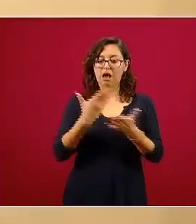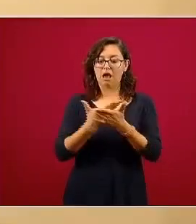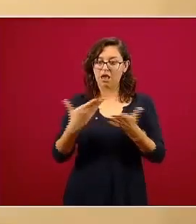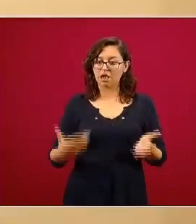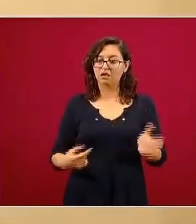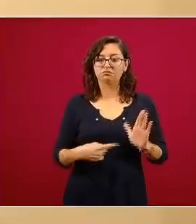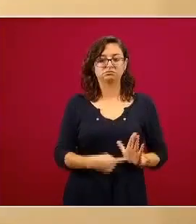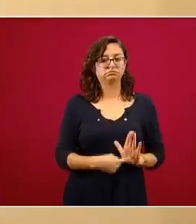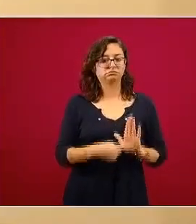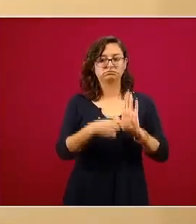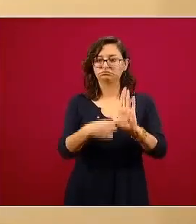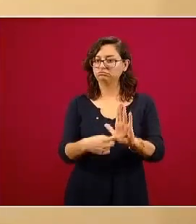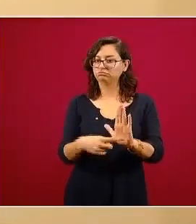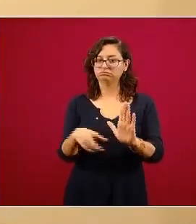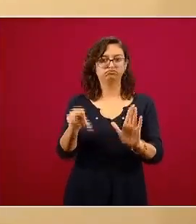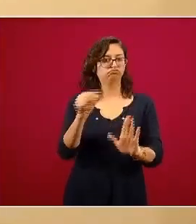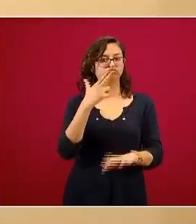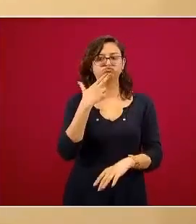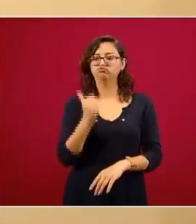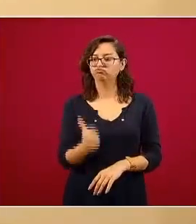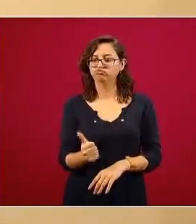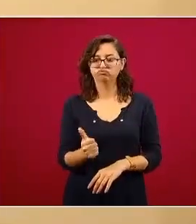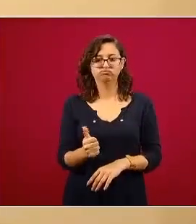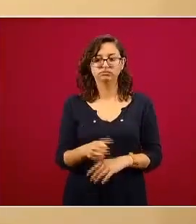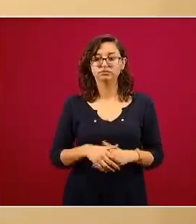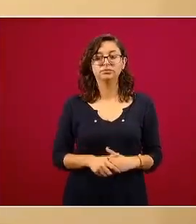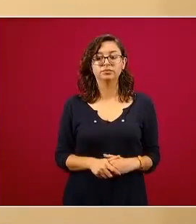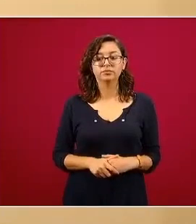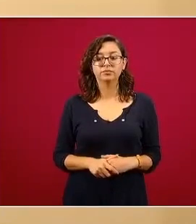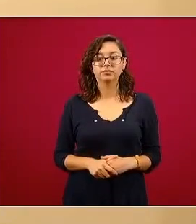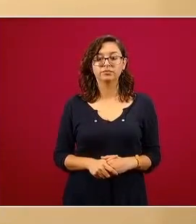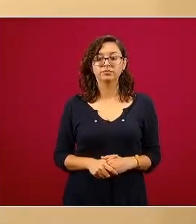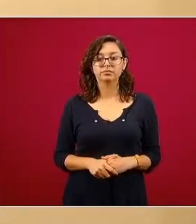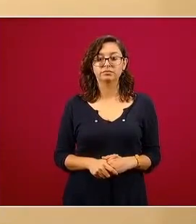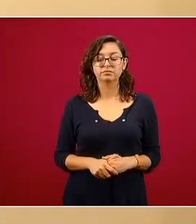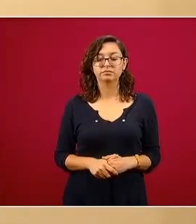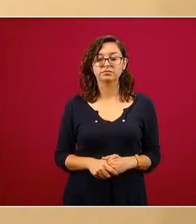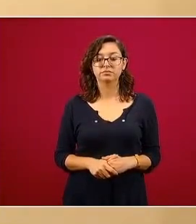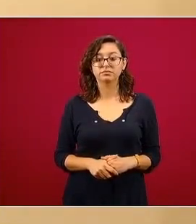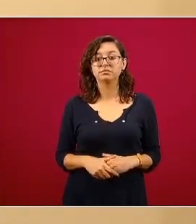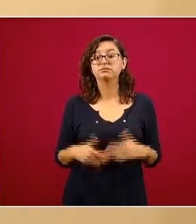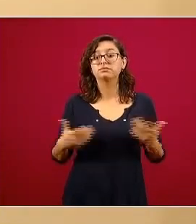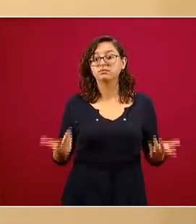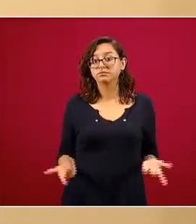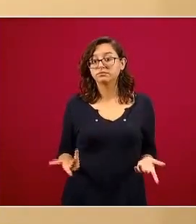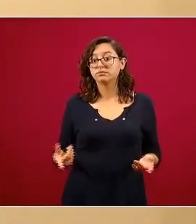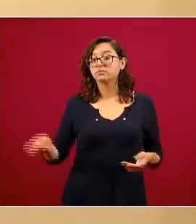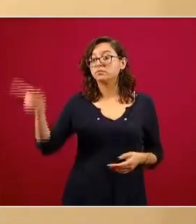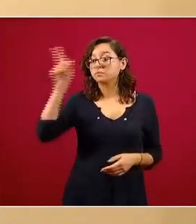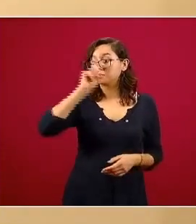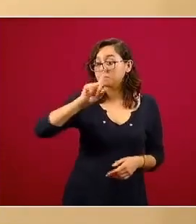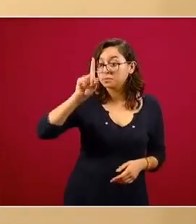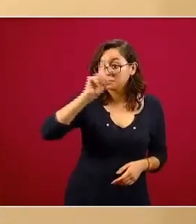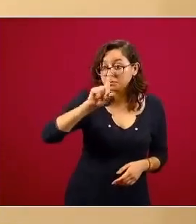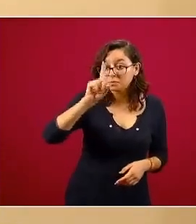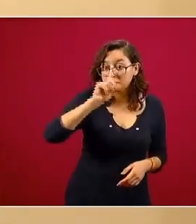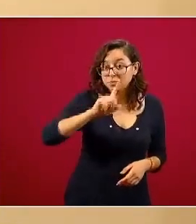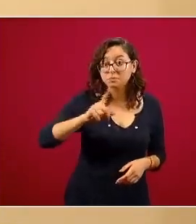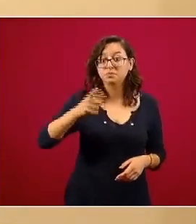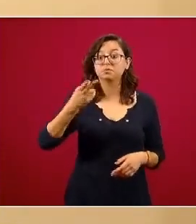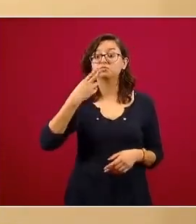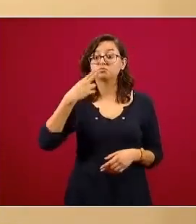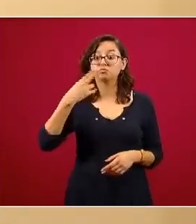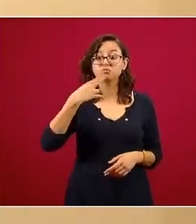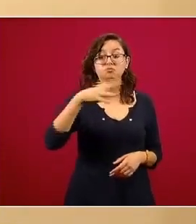demuestra que no es útil. Quien estuvo recomendando su utilidad generalizada